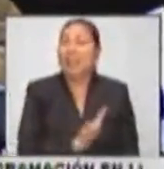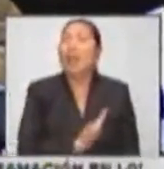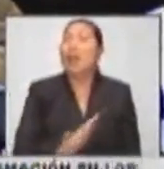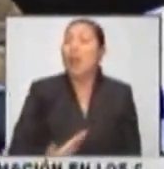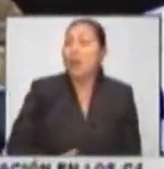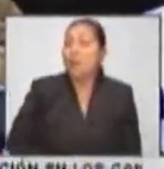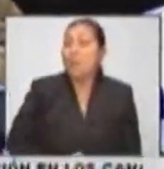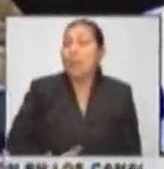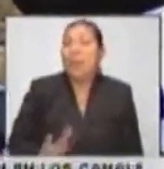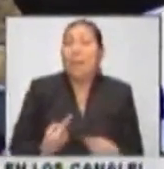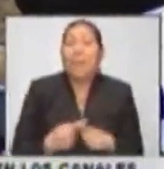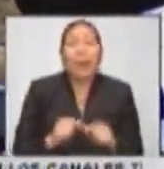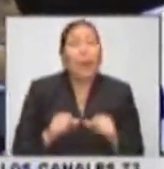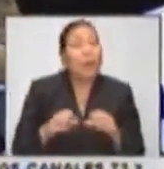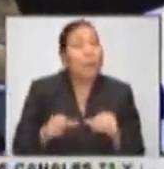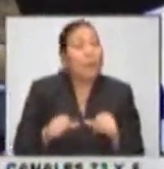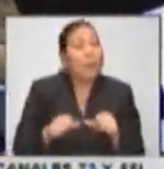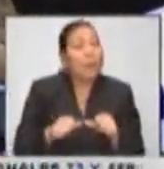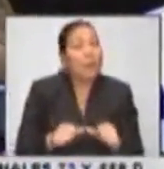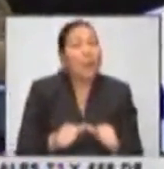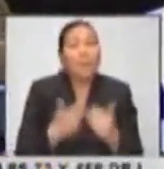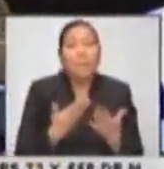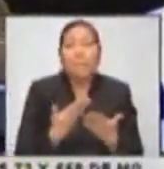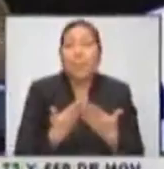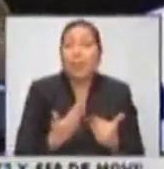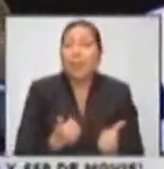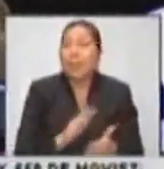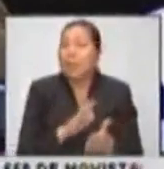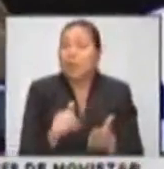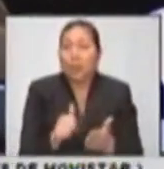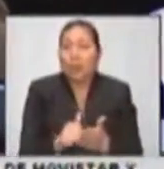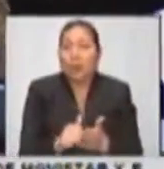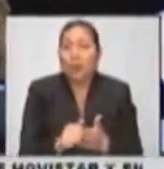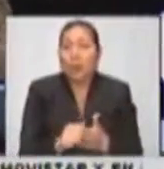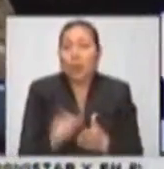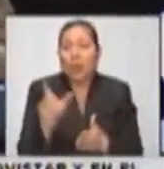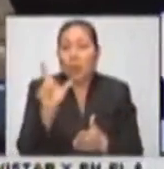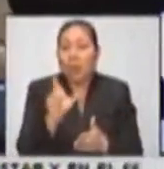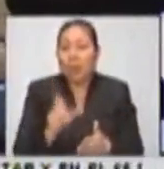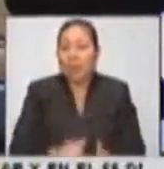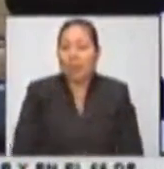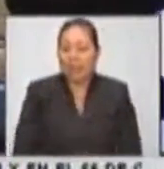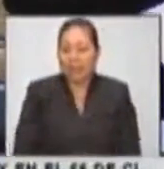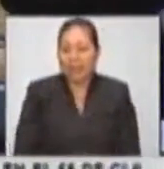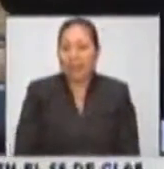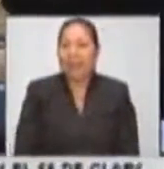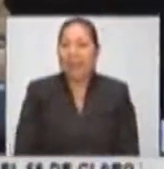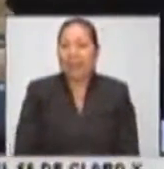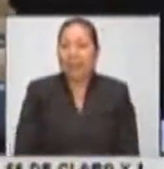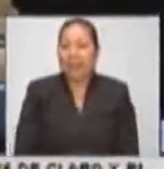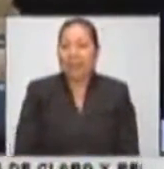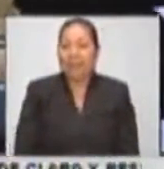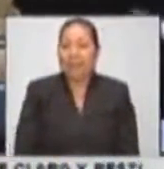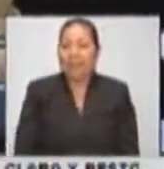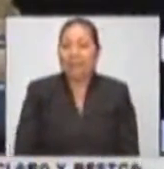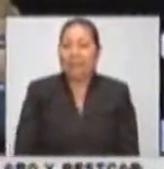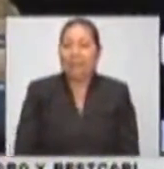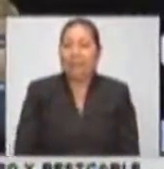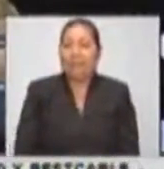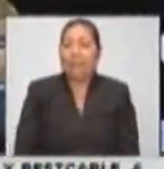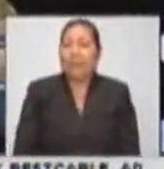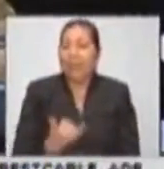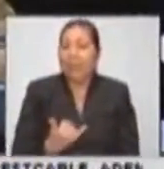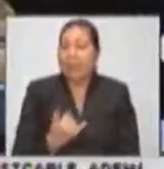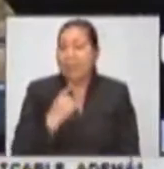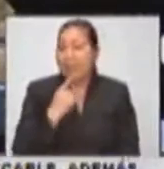de el enfoque permanente hacia el bienestar de toda la población en todo el territorio. Siguiente. Entonces, y esos